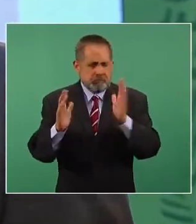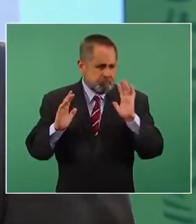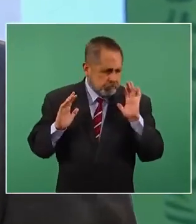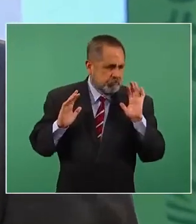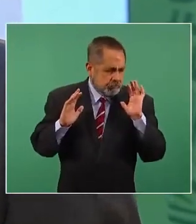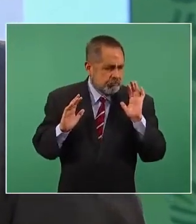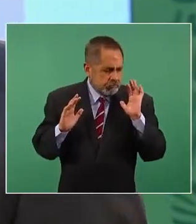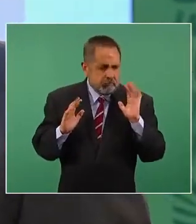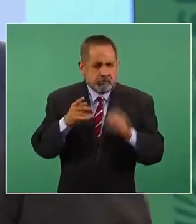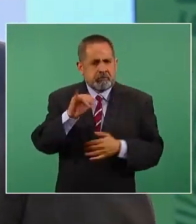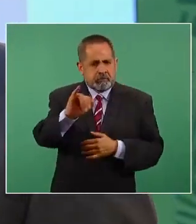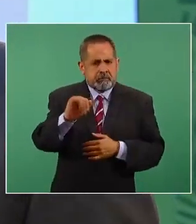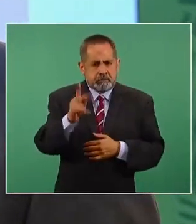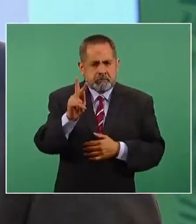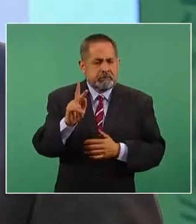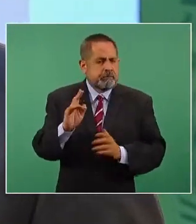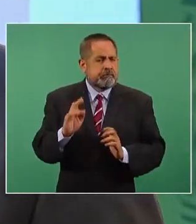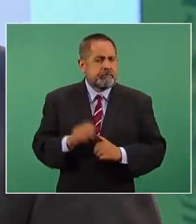pero que